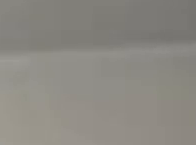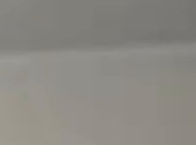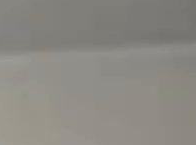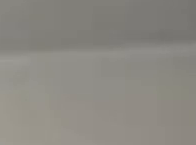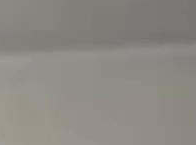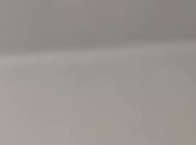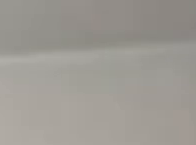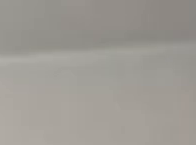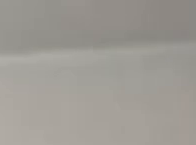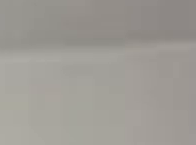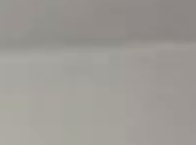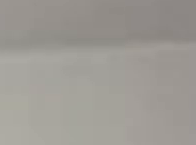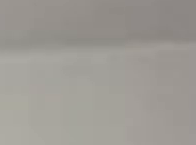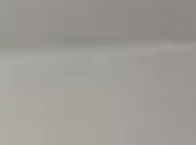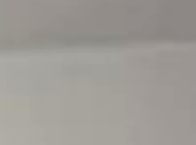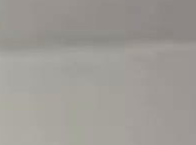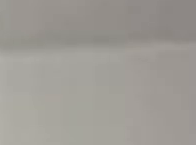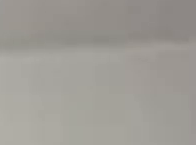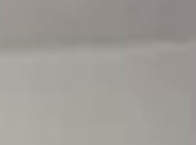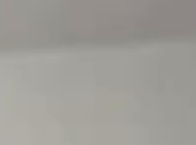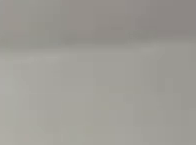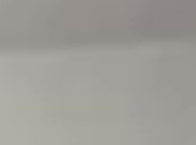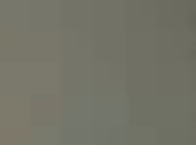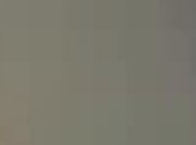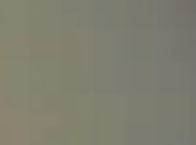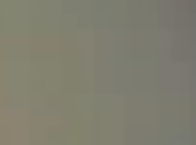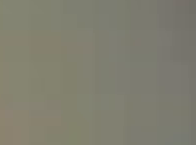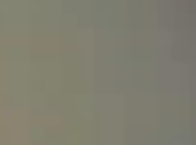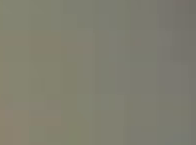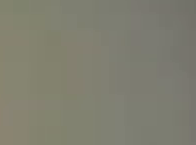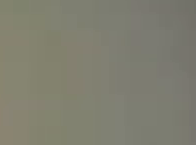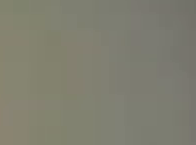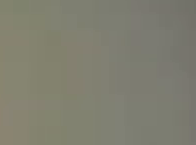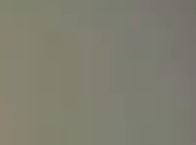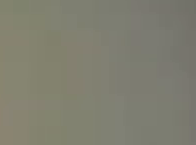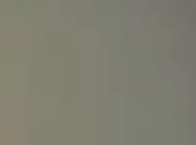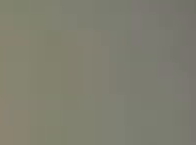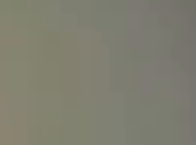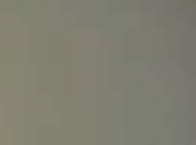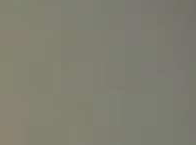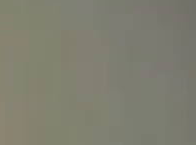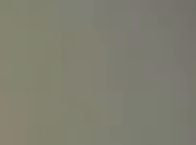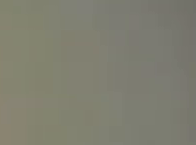Chao, chao. Un abrazo, profe, que esté bien. Chao, chao. Chao, nos vemos, que esté bien. Chao, chao. Que esté muy bien. Chao, nos vemos.